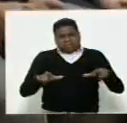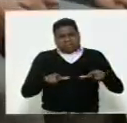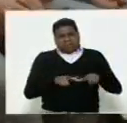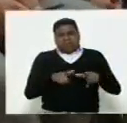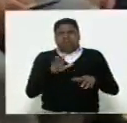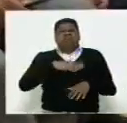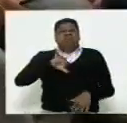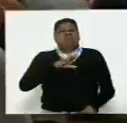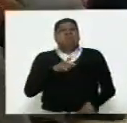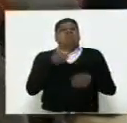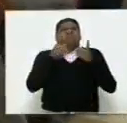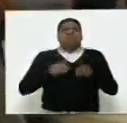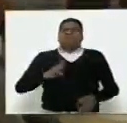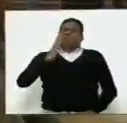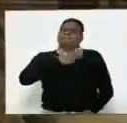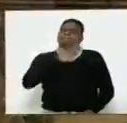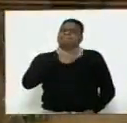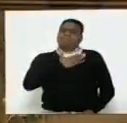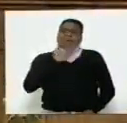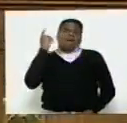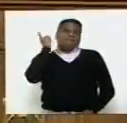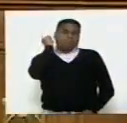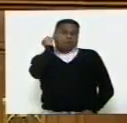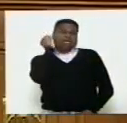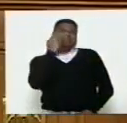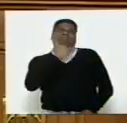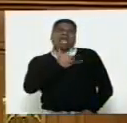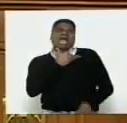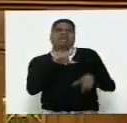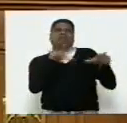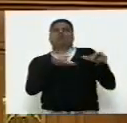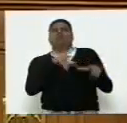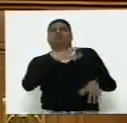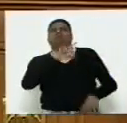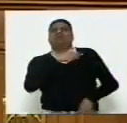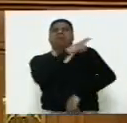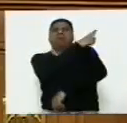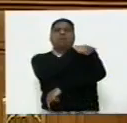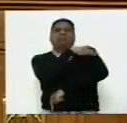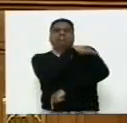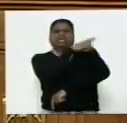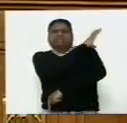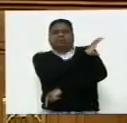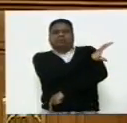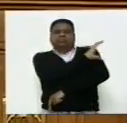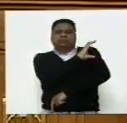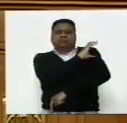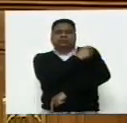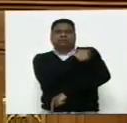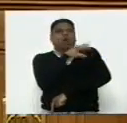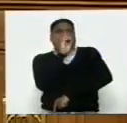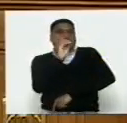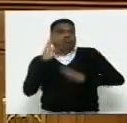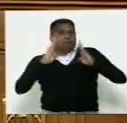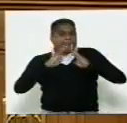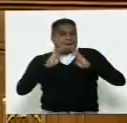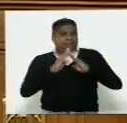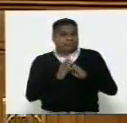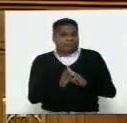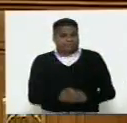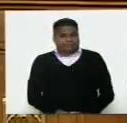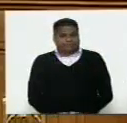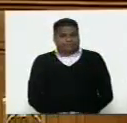decide parir, es una figura que debe estar prevista en esa ley. Cuando hacemos el perfil, o a lo mejor